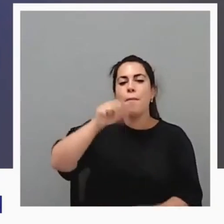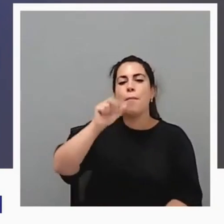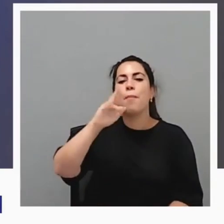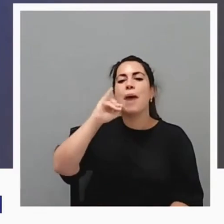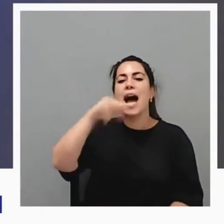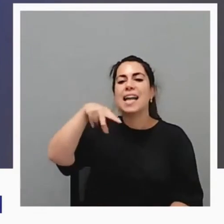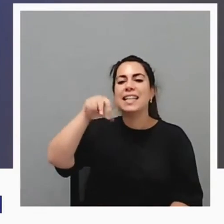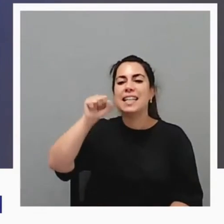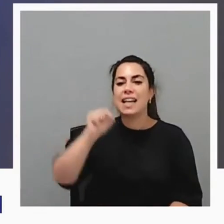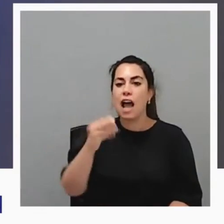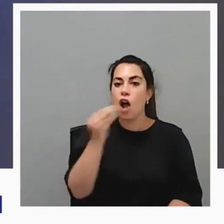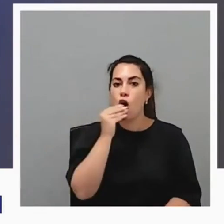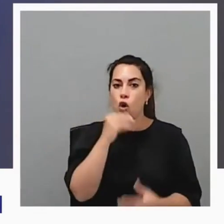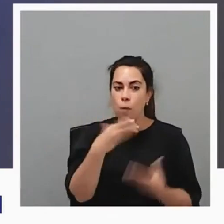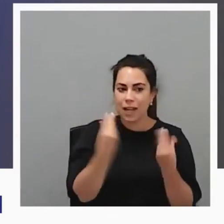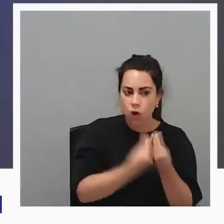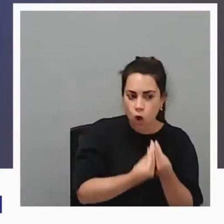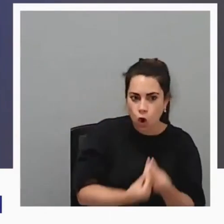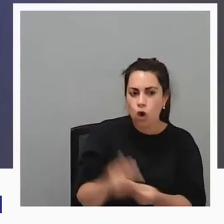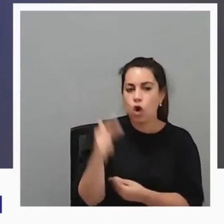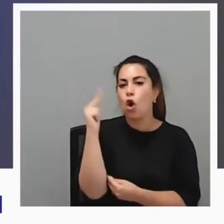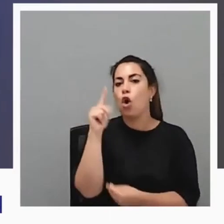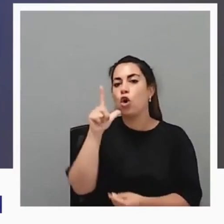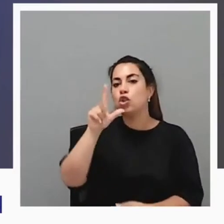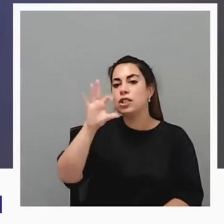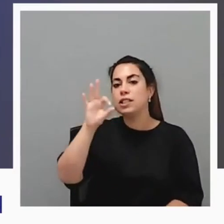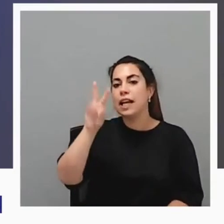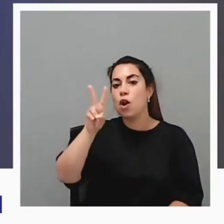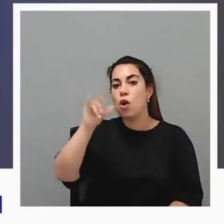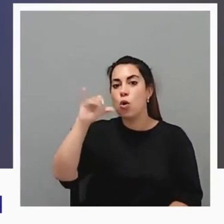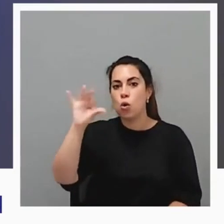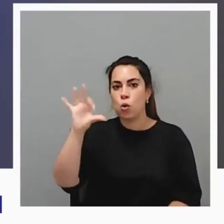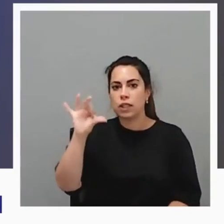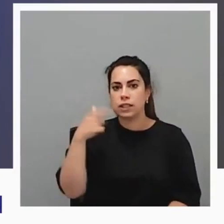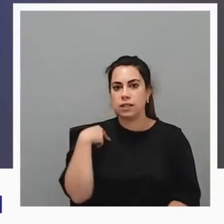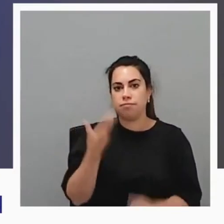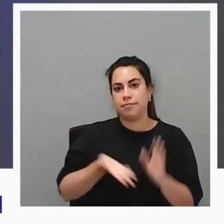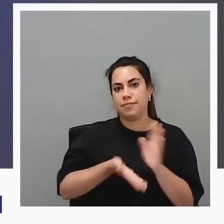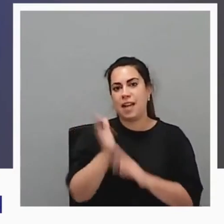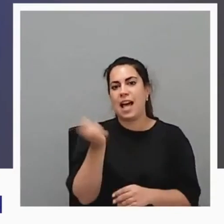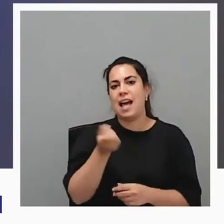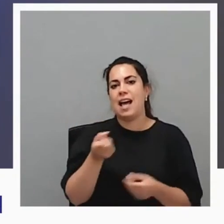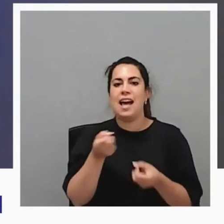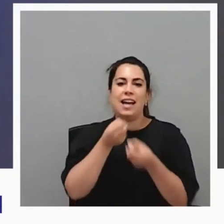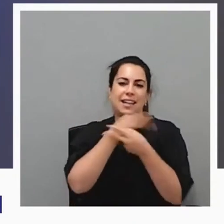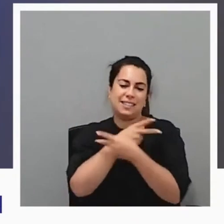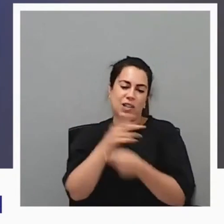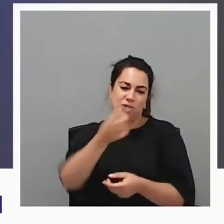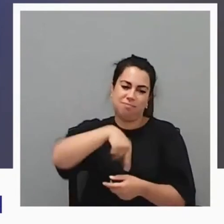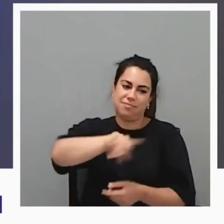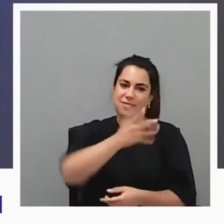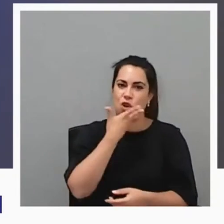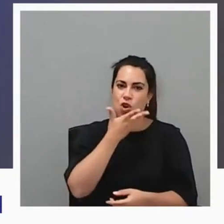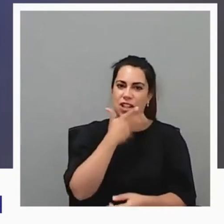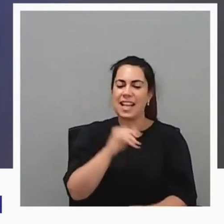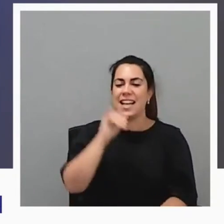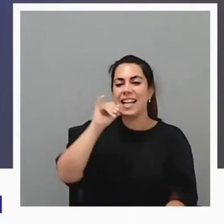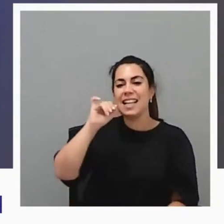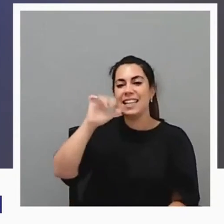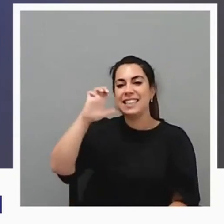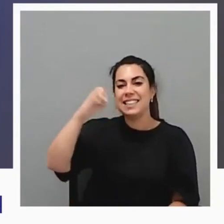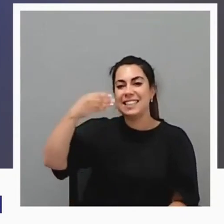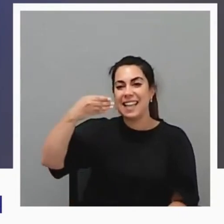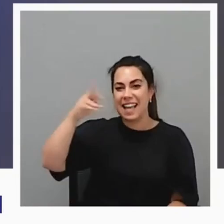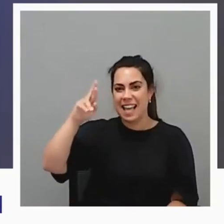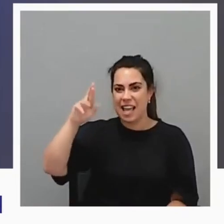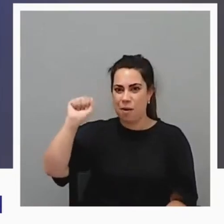Comodoro Rivadavia, con José Luis Muñoz, y me llevaron a un restaurante que conocéis todos aquí, que es el Yebra. Hombre, perdón, eso